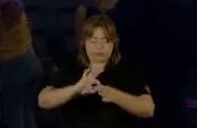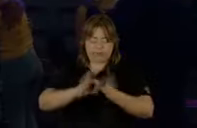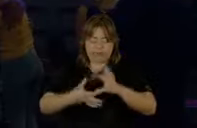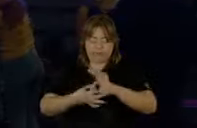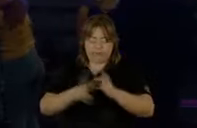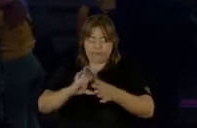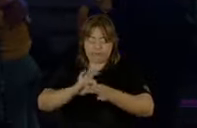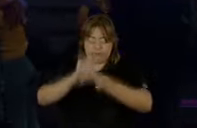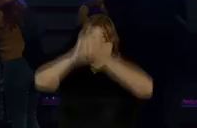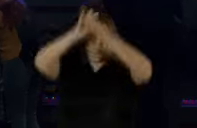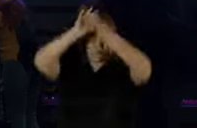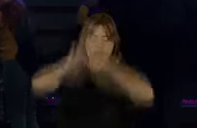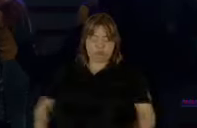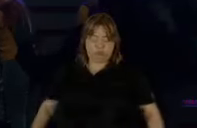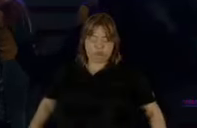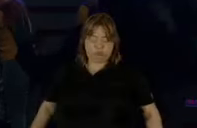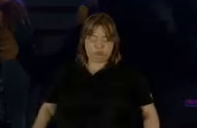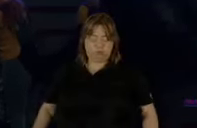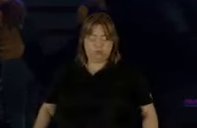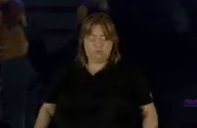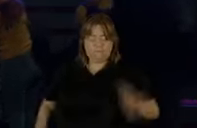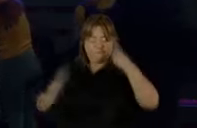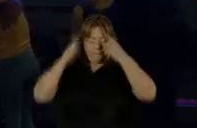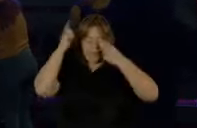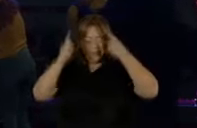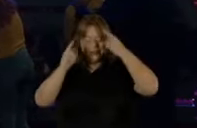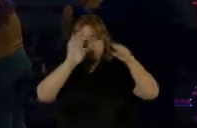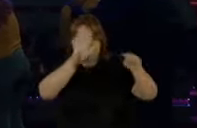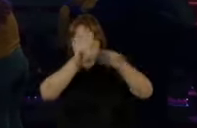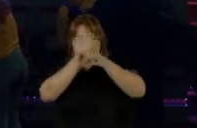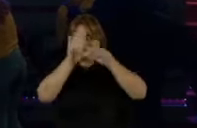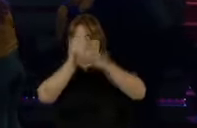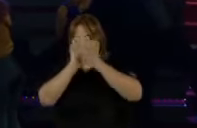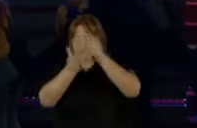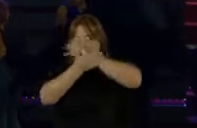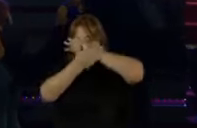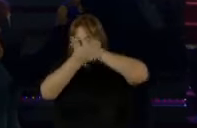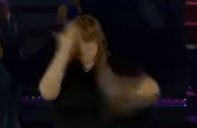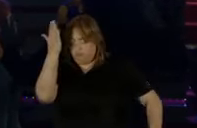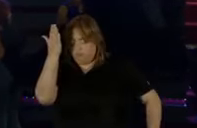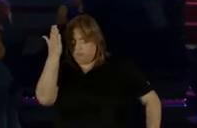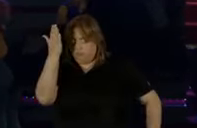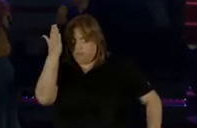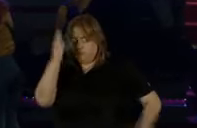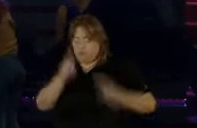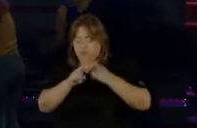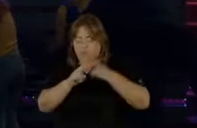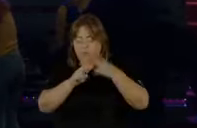tú desatas toda ligadura, todo pensamiento destructivo es removido en el